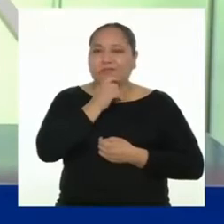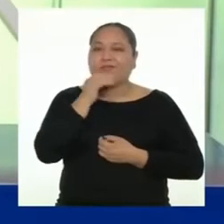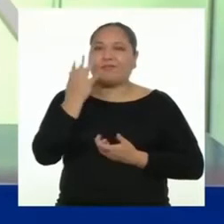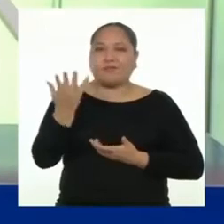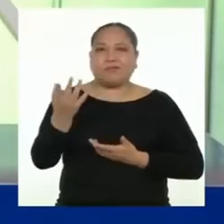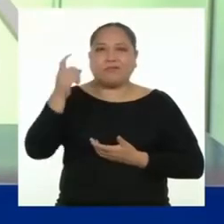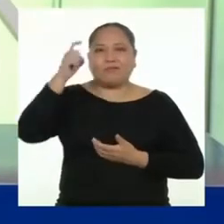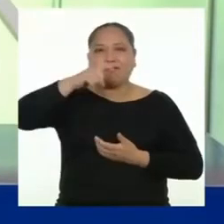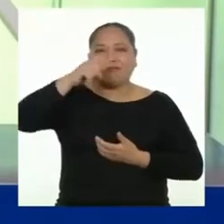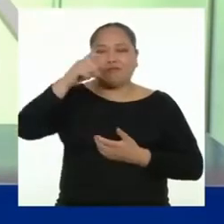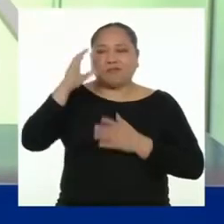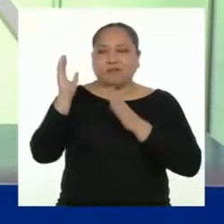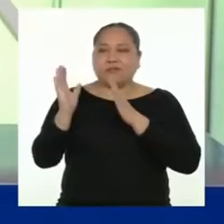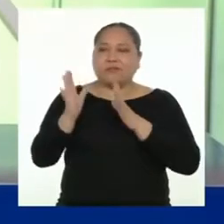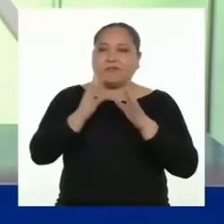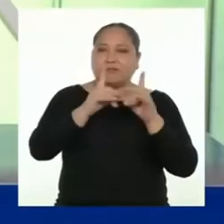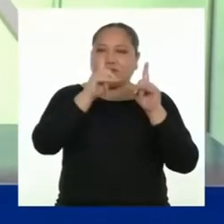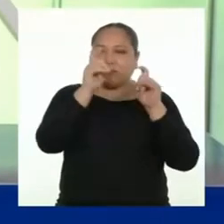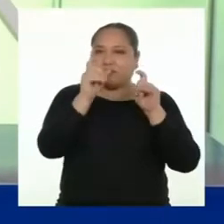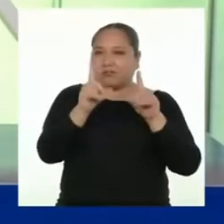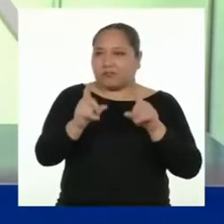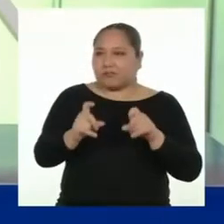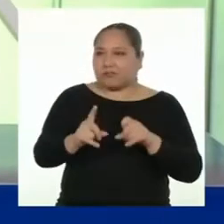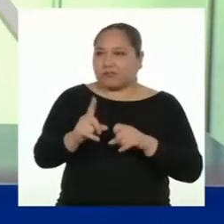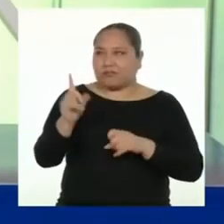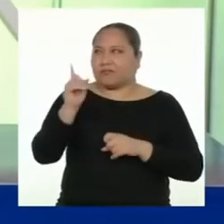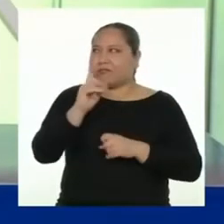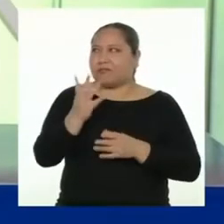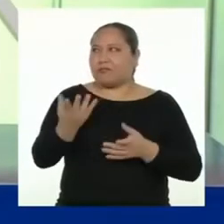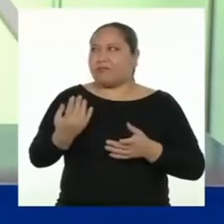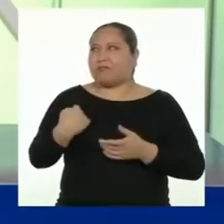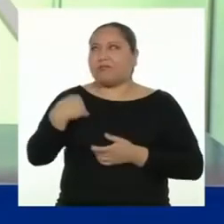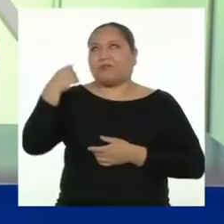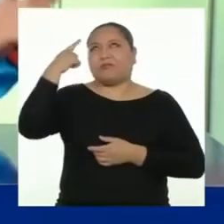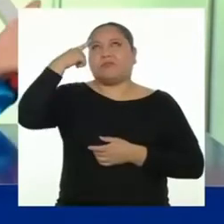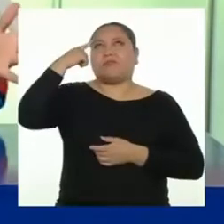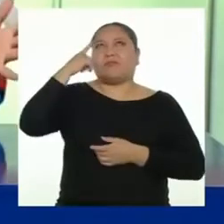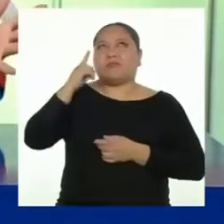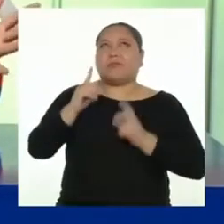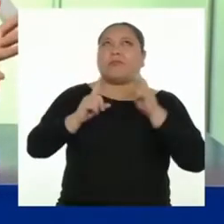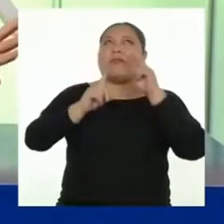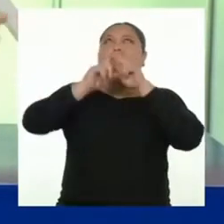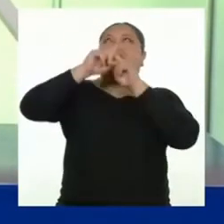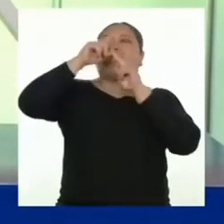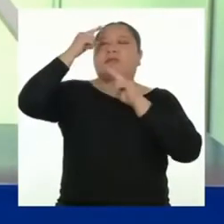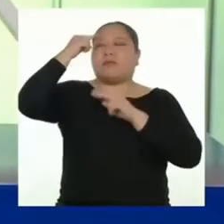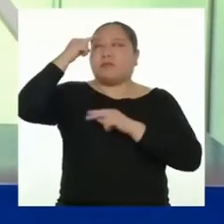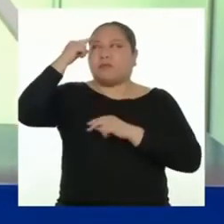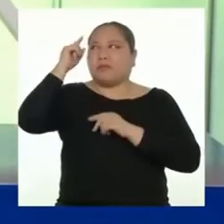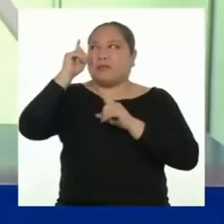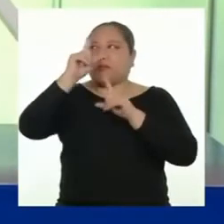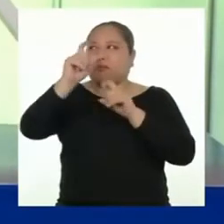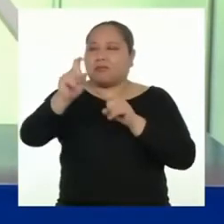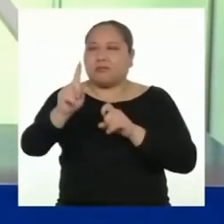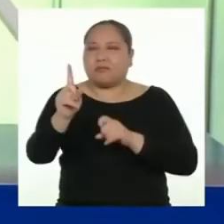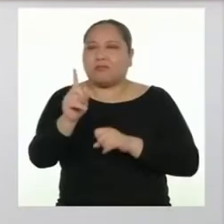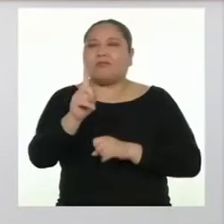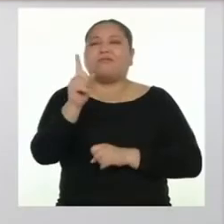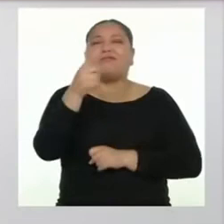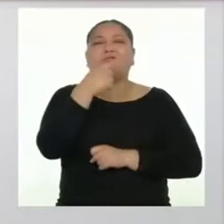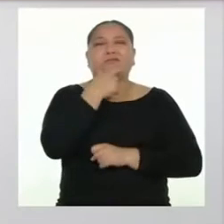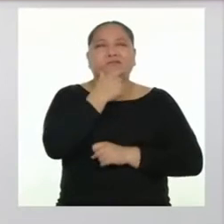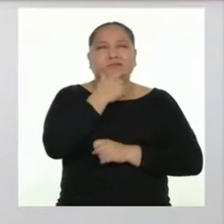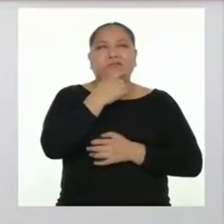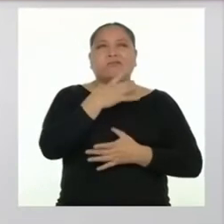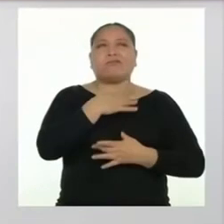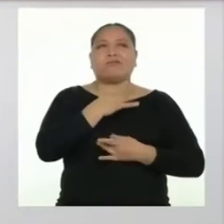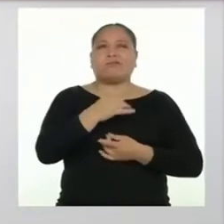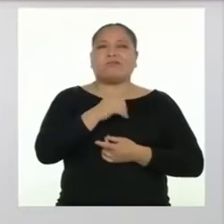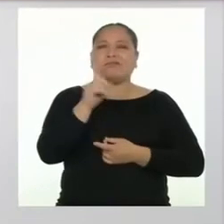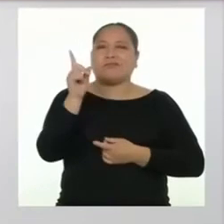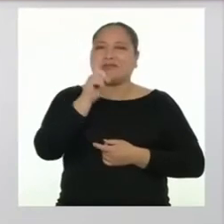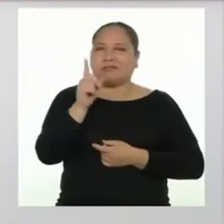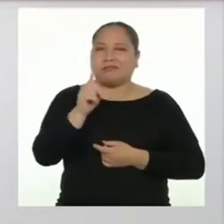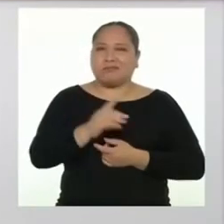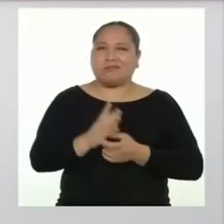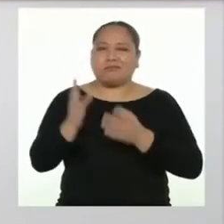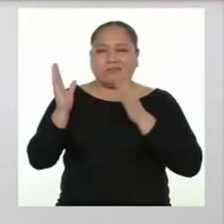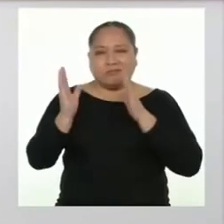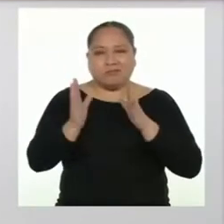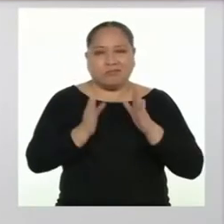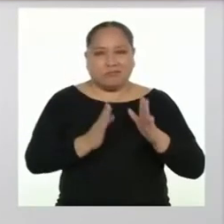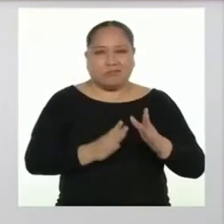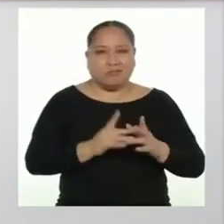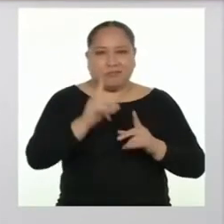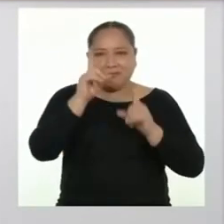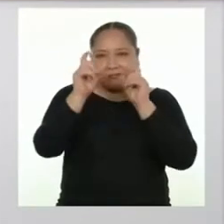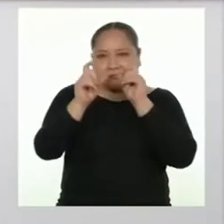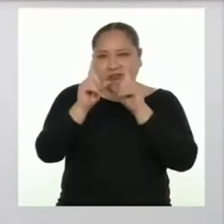Entonces tenemos que preparar las preguntas. No es que digamos lo primero que se nos venga a la mente. Interesante. Claro que no.